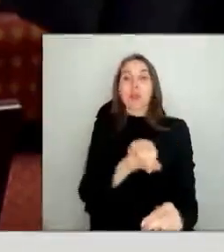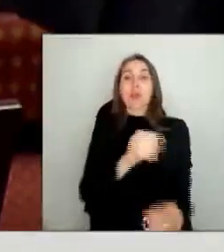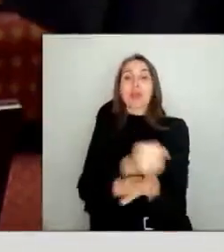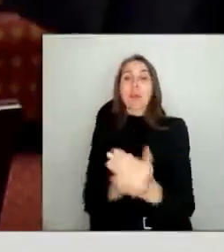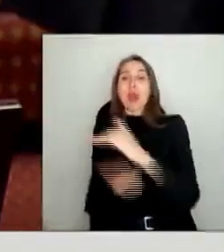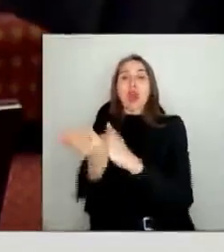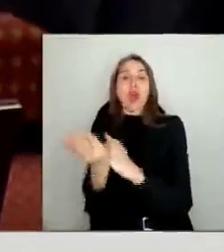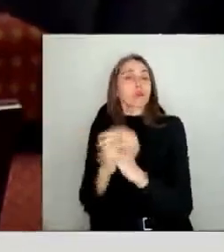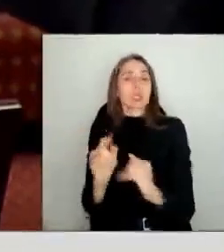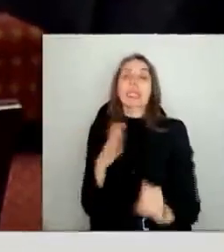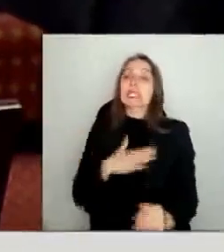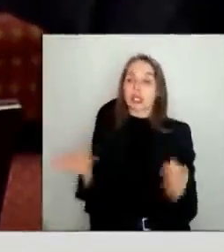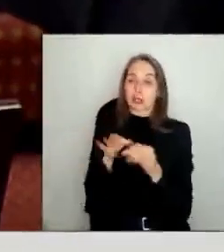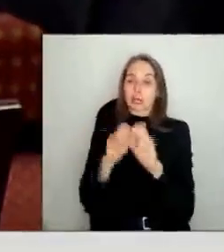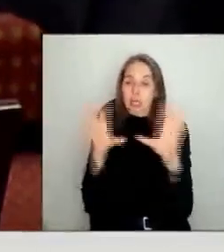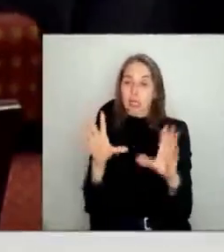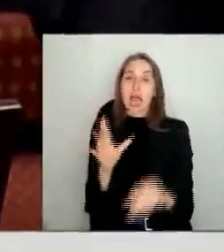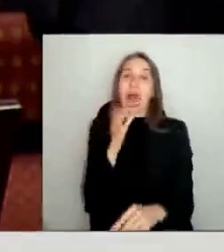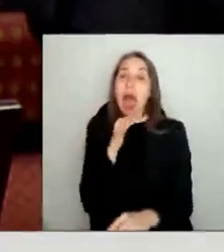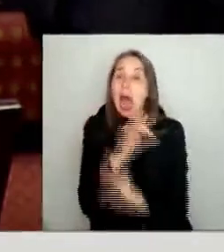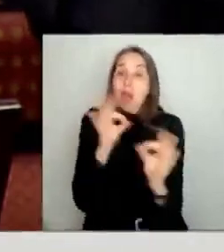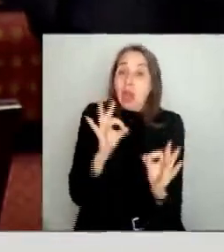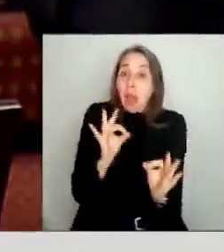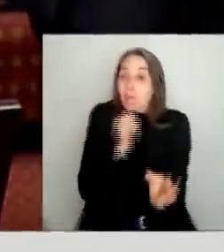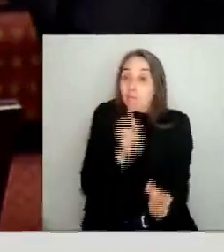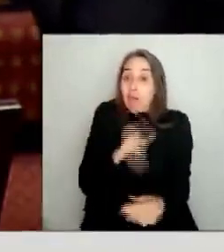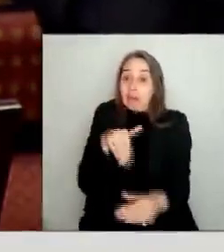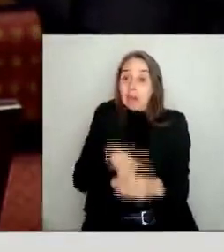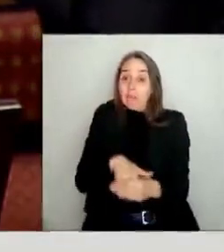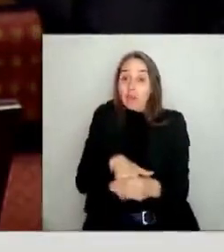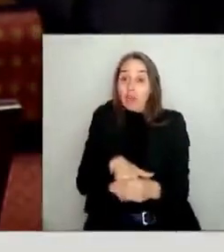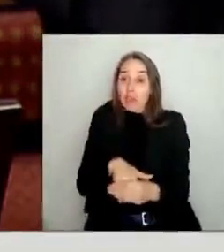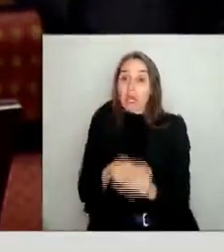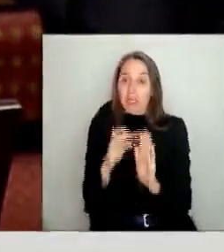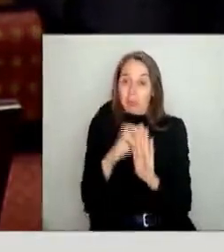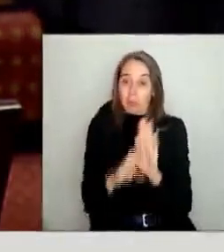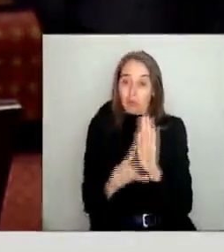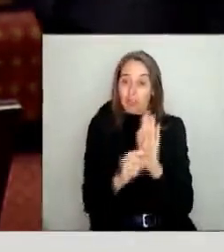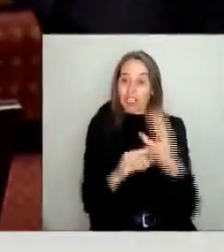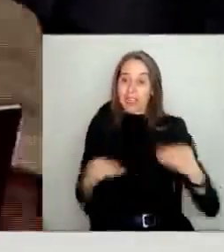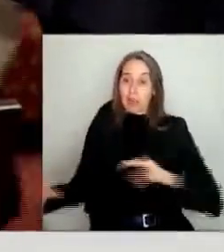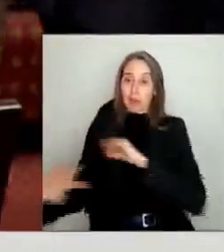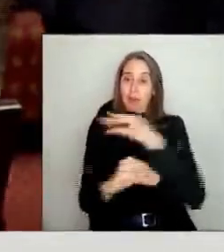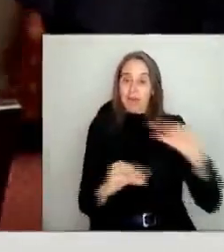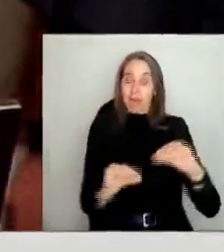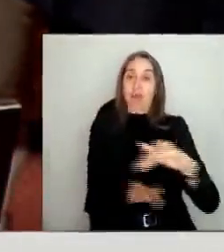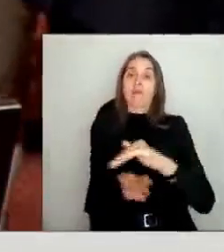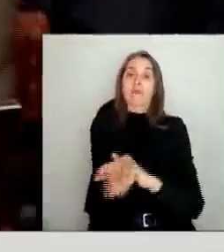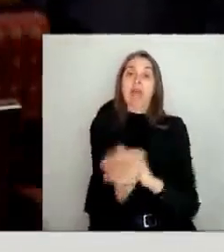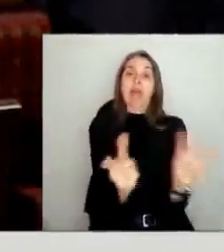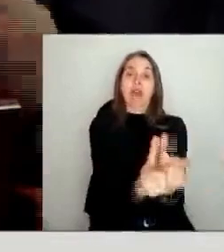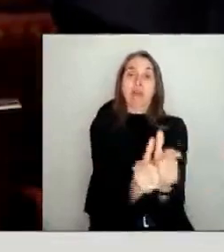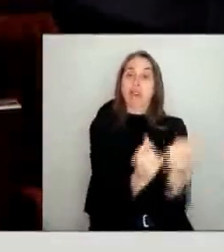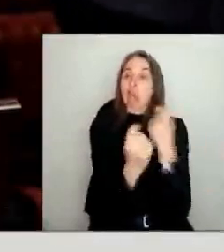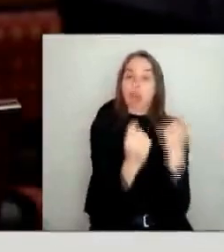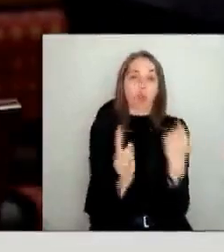rectificar que no se ha votado la situación de que el proyecto en cuestión pase a la comisión de economía lo